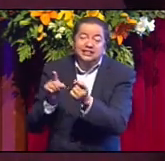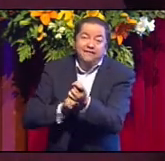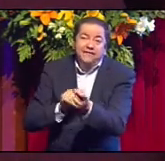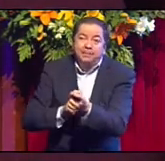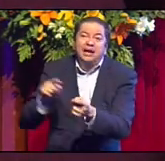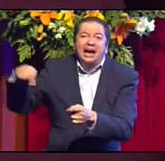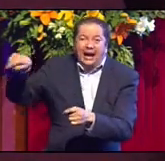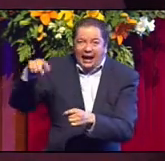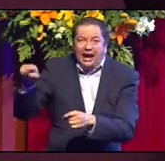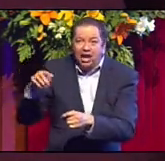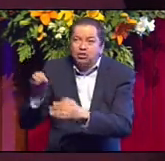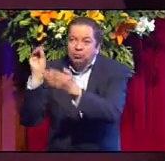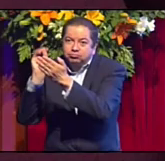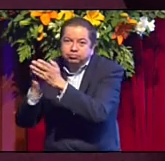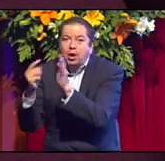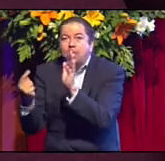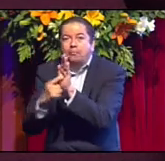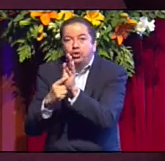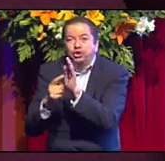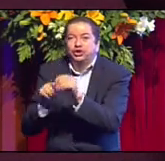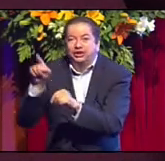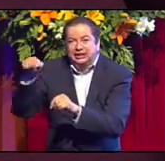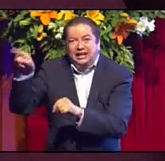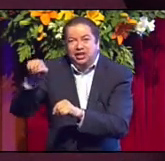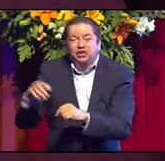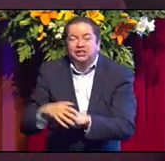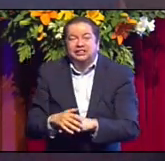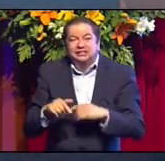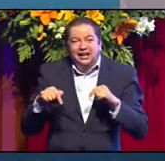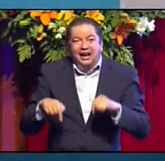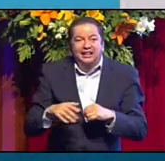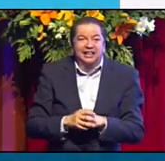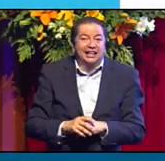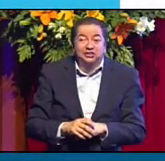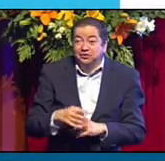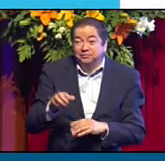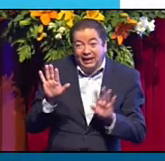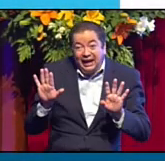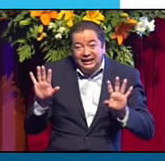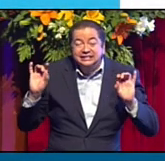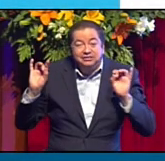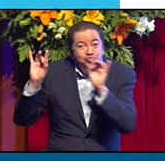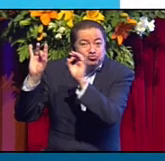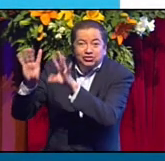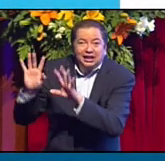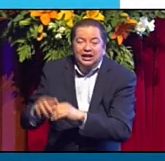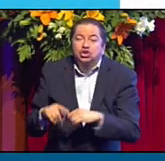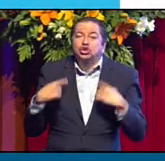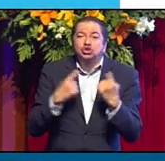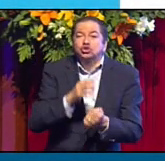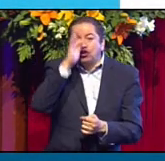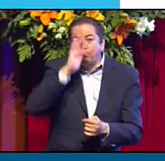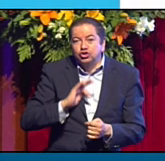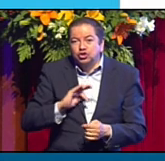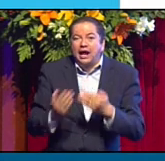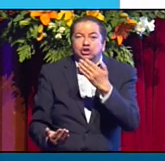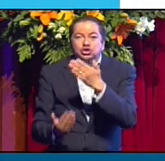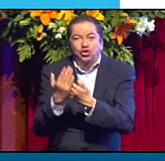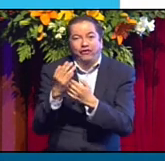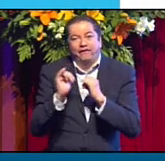Familia, son los que le colocan el puntaje. Seremi, es así, ah, no me diga lo contrario. Nuestros funcionarios lo único que hacen es subir la